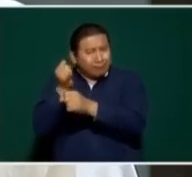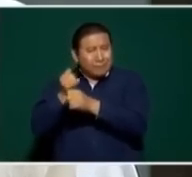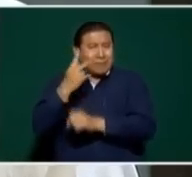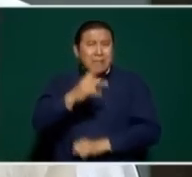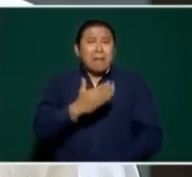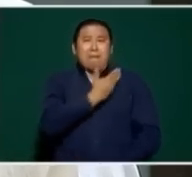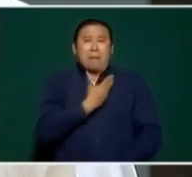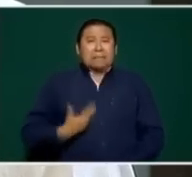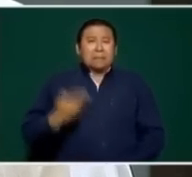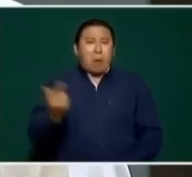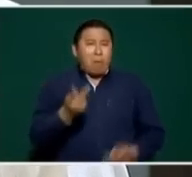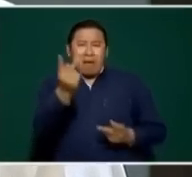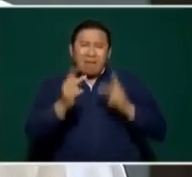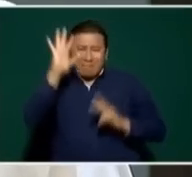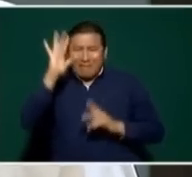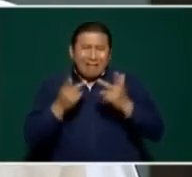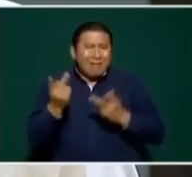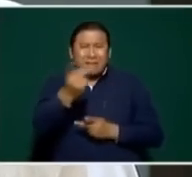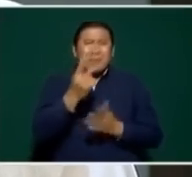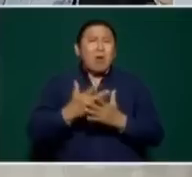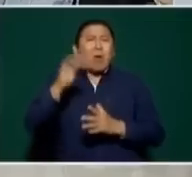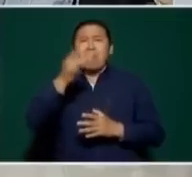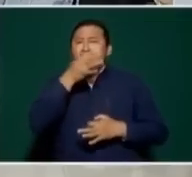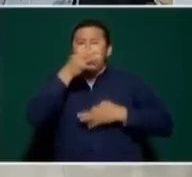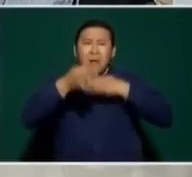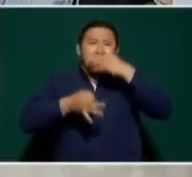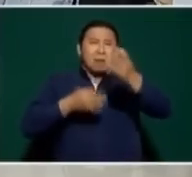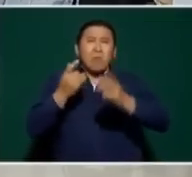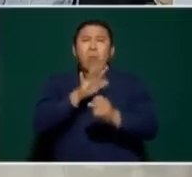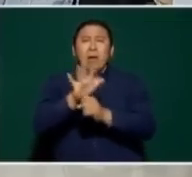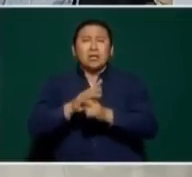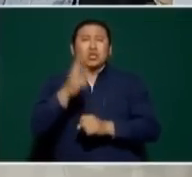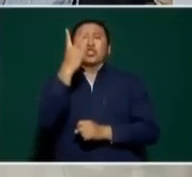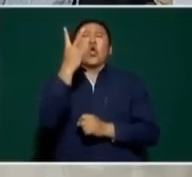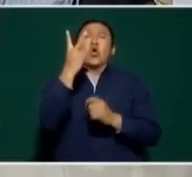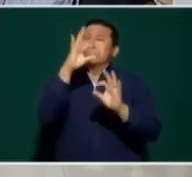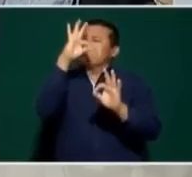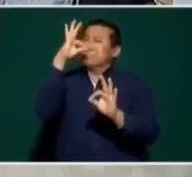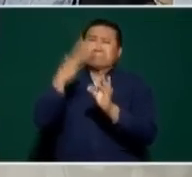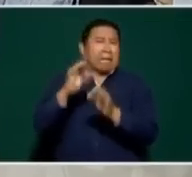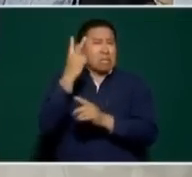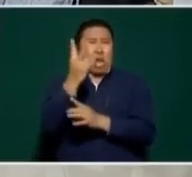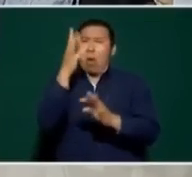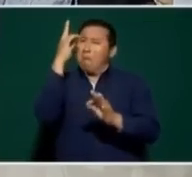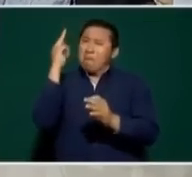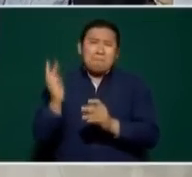investigación. Eso se acaba. Dos más. A ver.